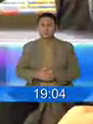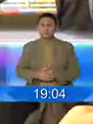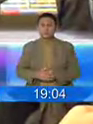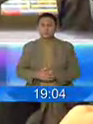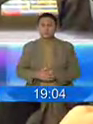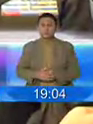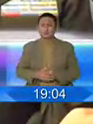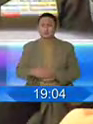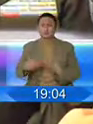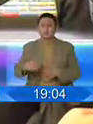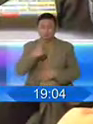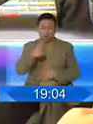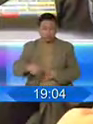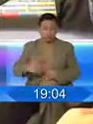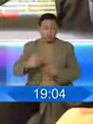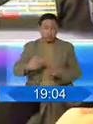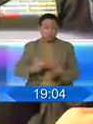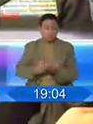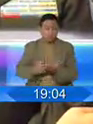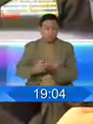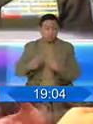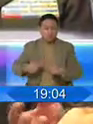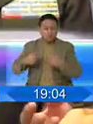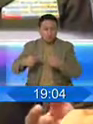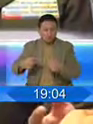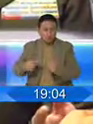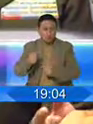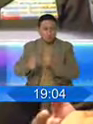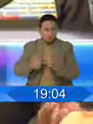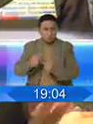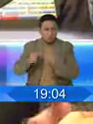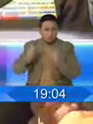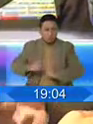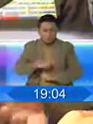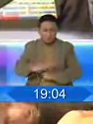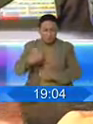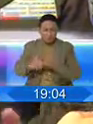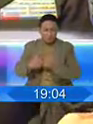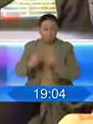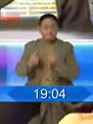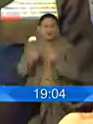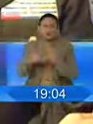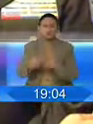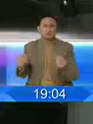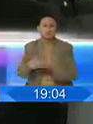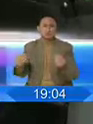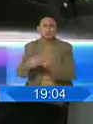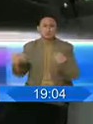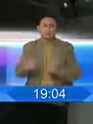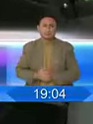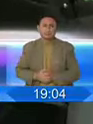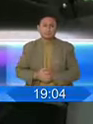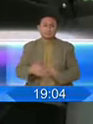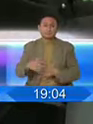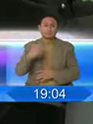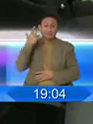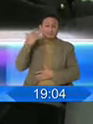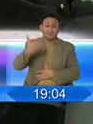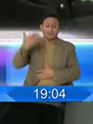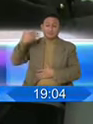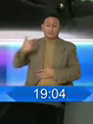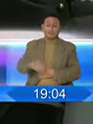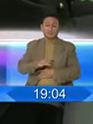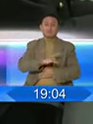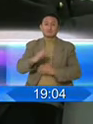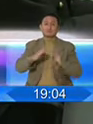tendremos reuniones permanentes para poder ir dando solución a problemas que se vayan presentando. Desde hace algunos días, la Casa